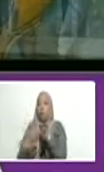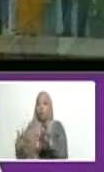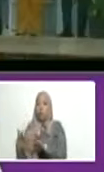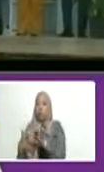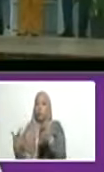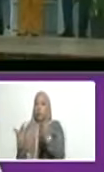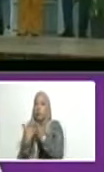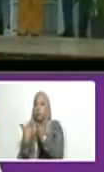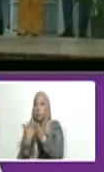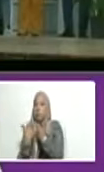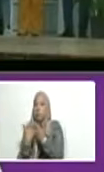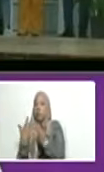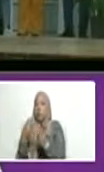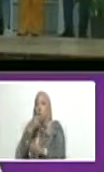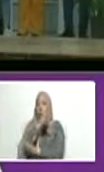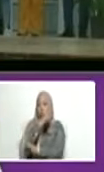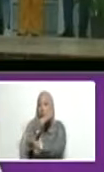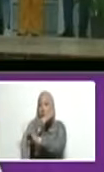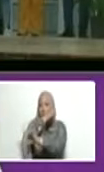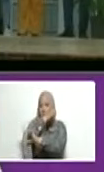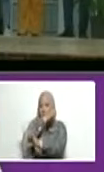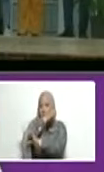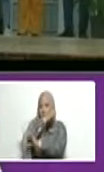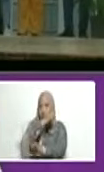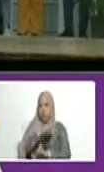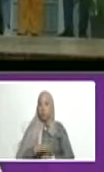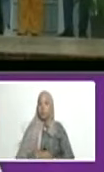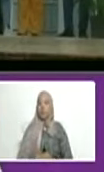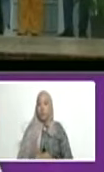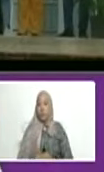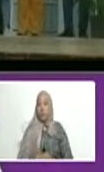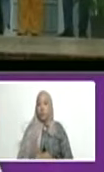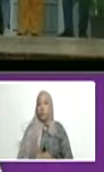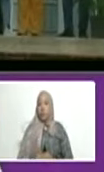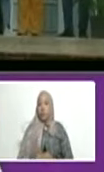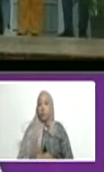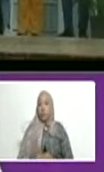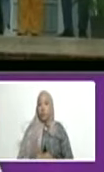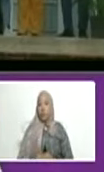Tú sabes bastante de esto, Odelsi. Tú también, Cilia.